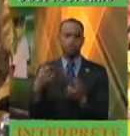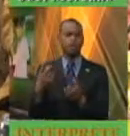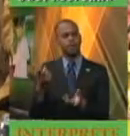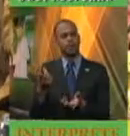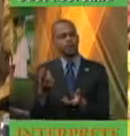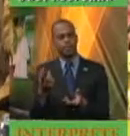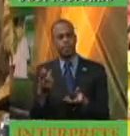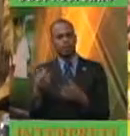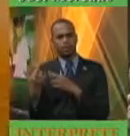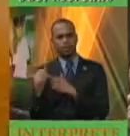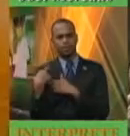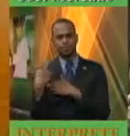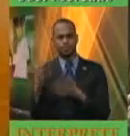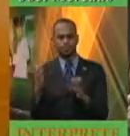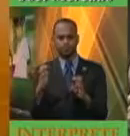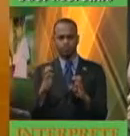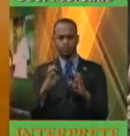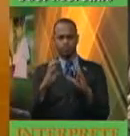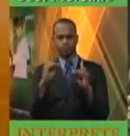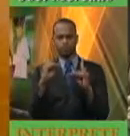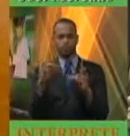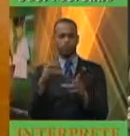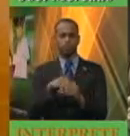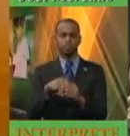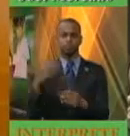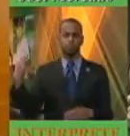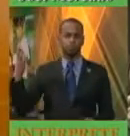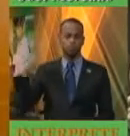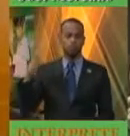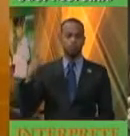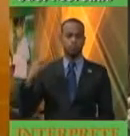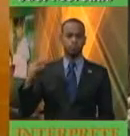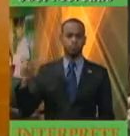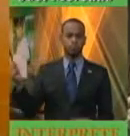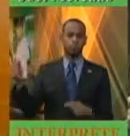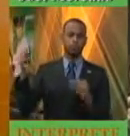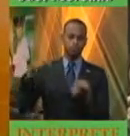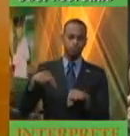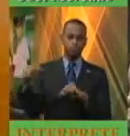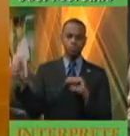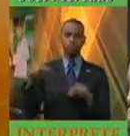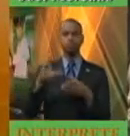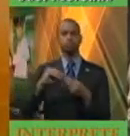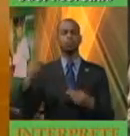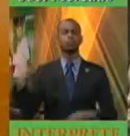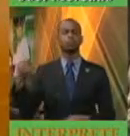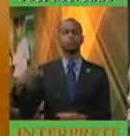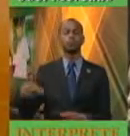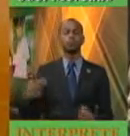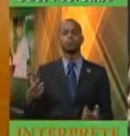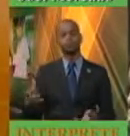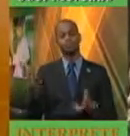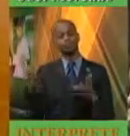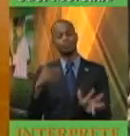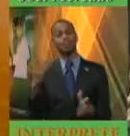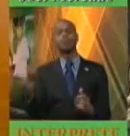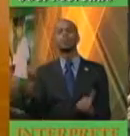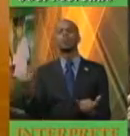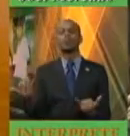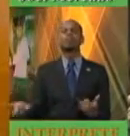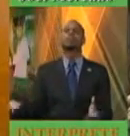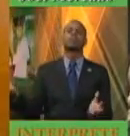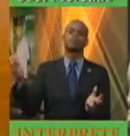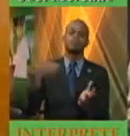historiador que ha estado aquí en varias oportunidades, que nos tenía votados, pero que hoy